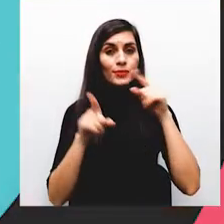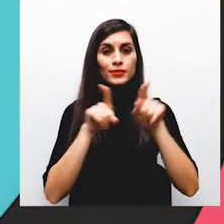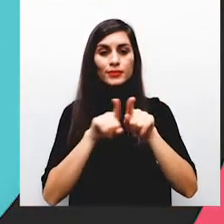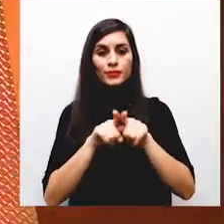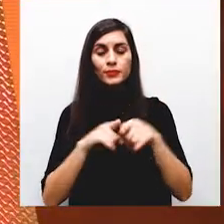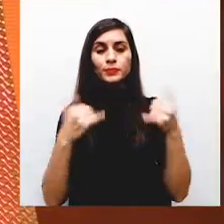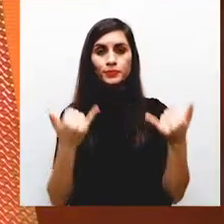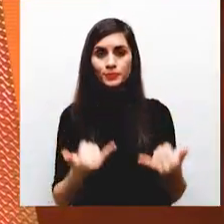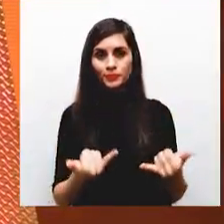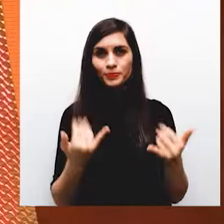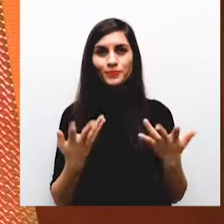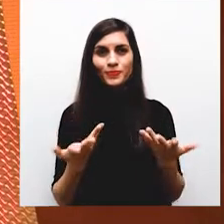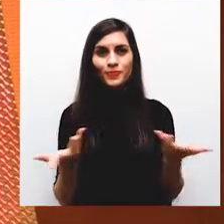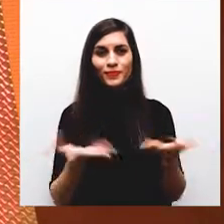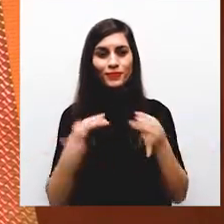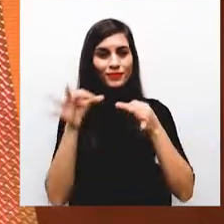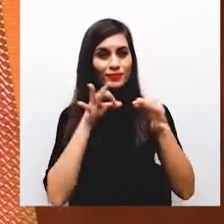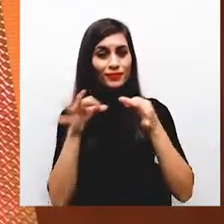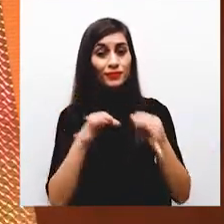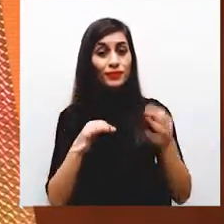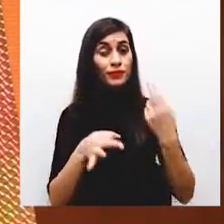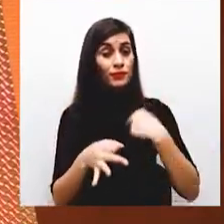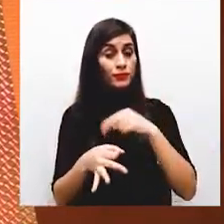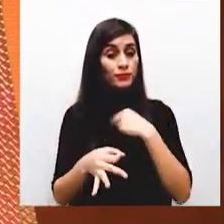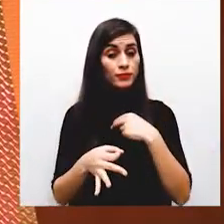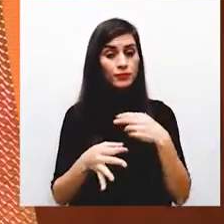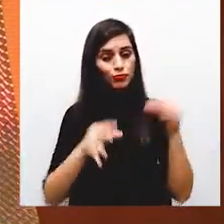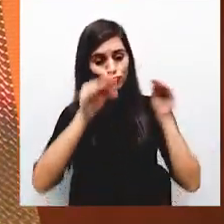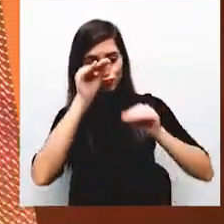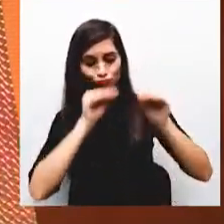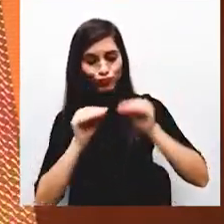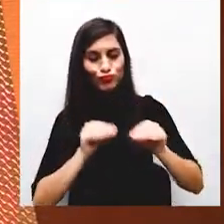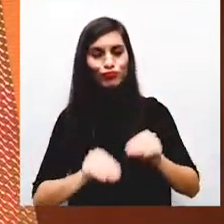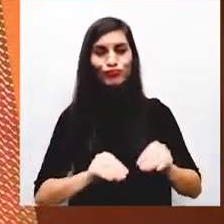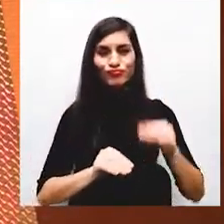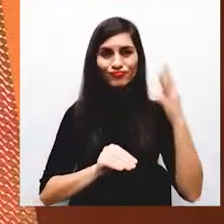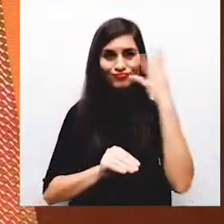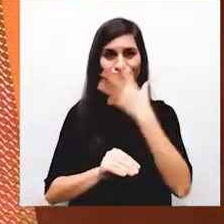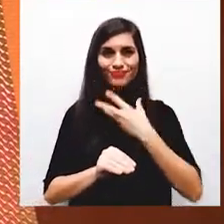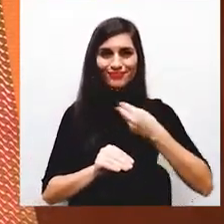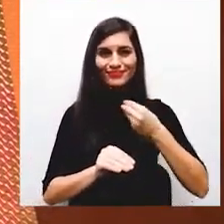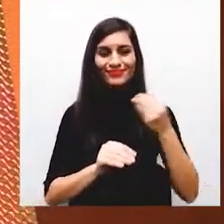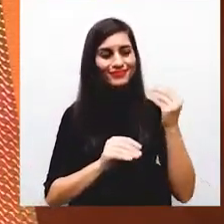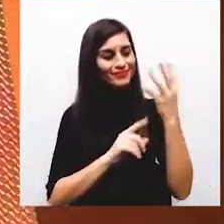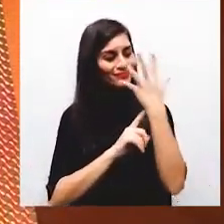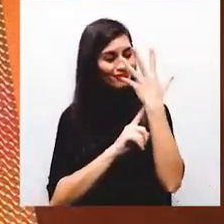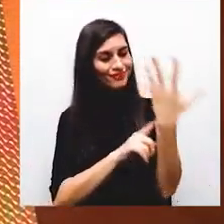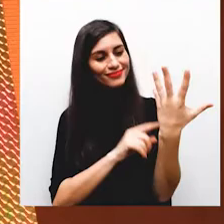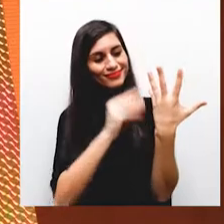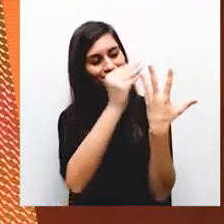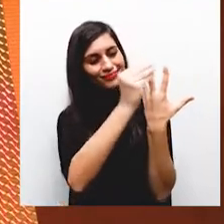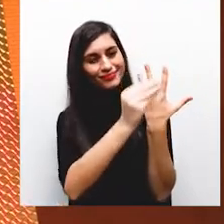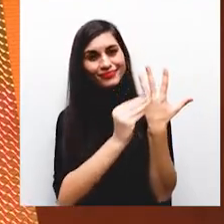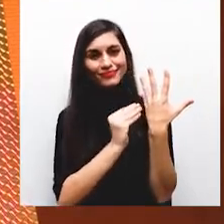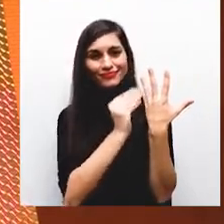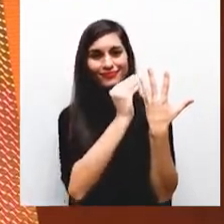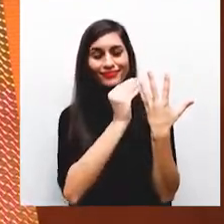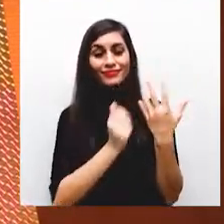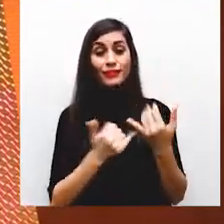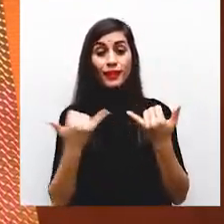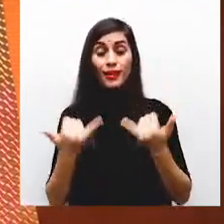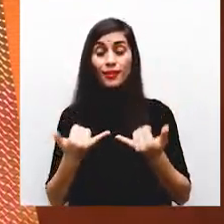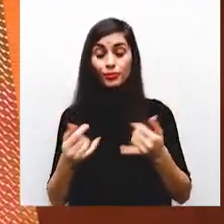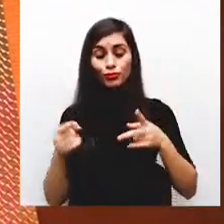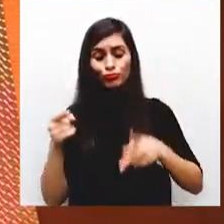nuestros bocetos y bueno, vamos a hablar un poco de los materiales que nos van a servir para darle forma a nuestra máscara. En ellos vamos a